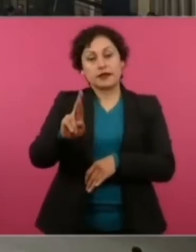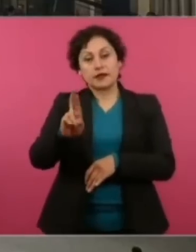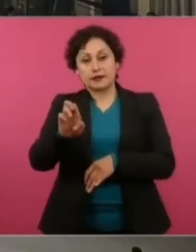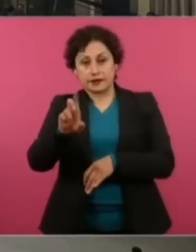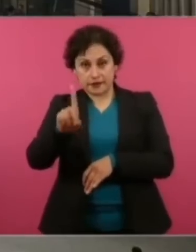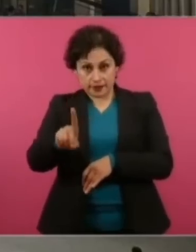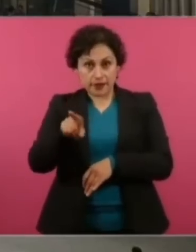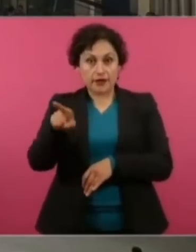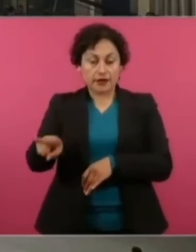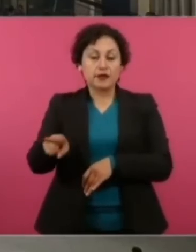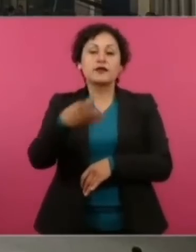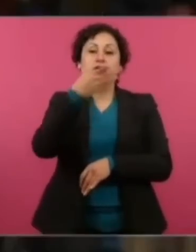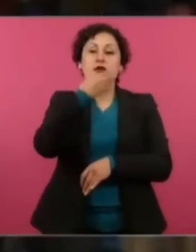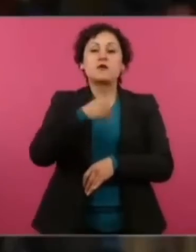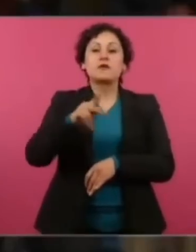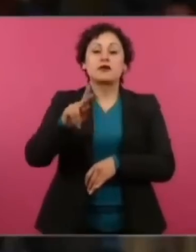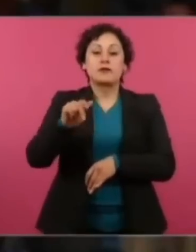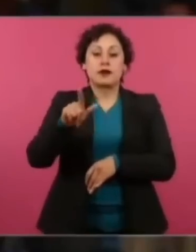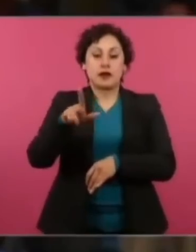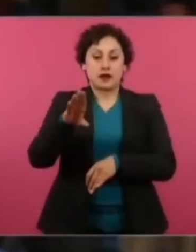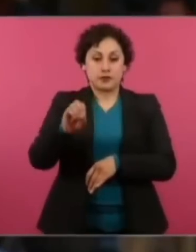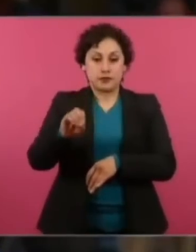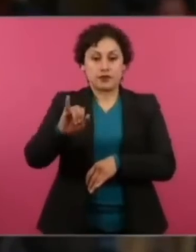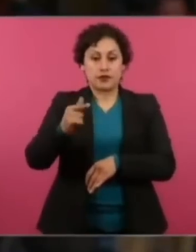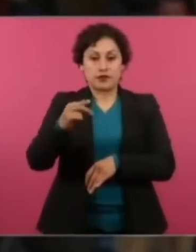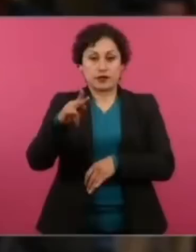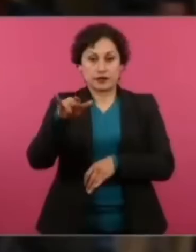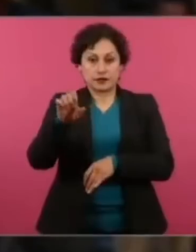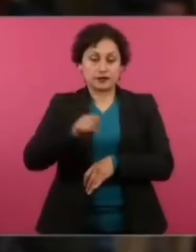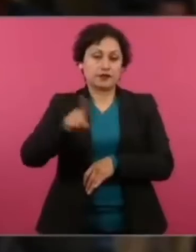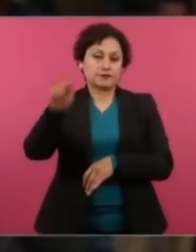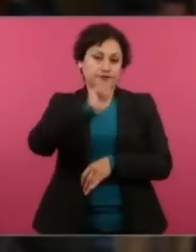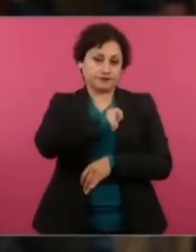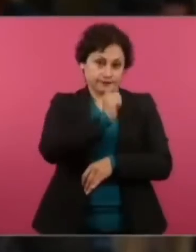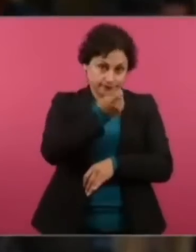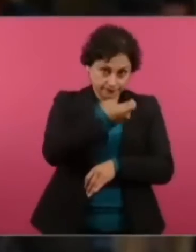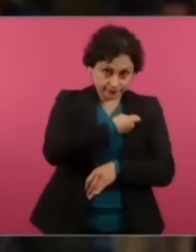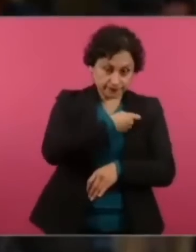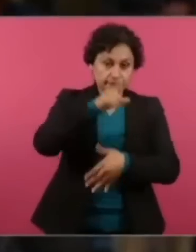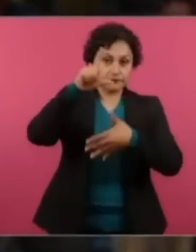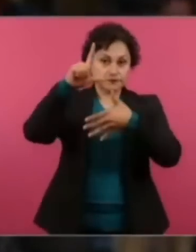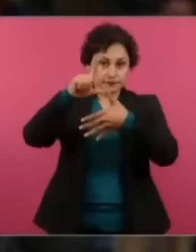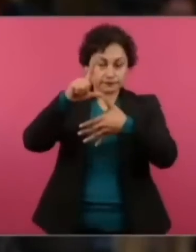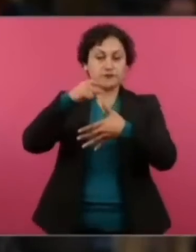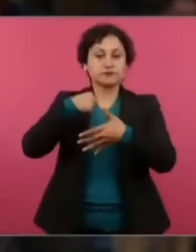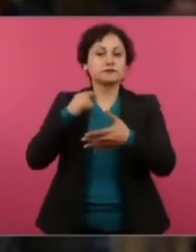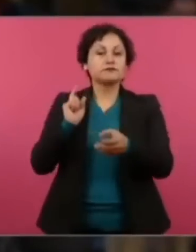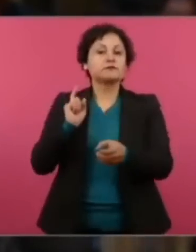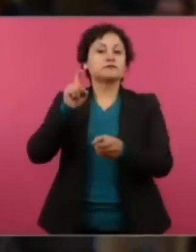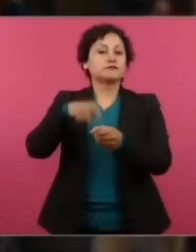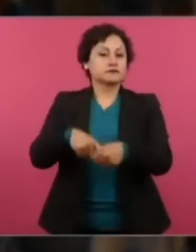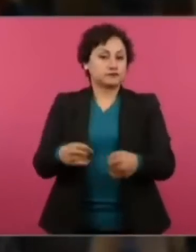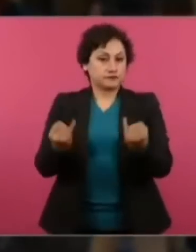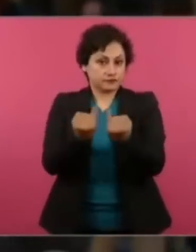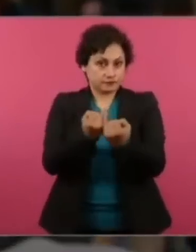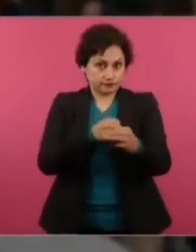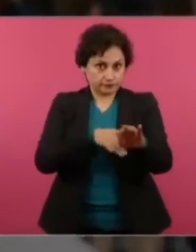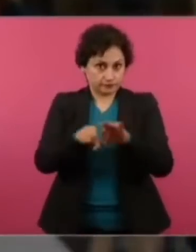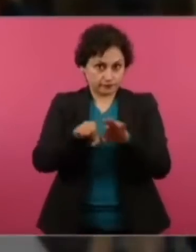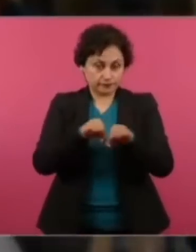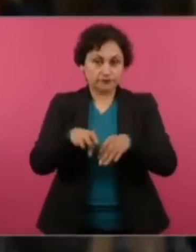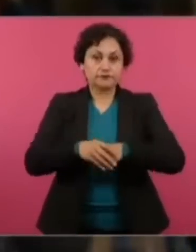conduce Pablo Iglesias en España y para América Latina. Ahí tengo un programa de radio y también un programa de televisión en Canal